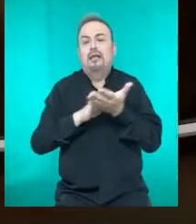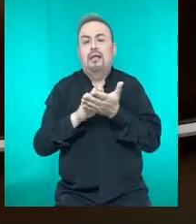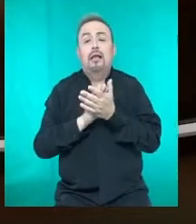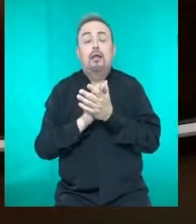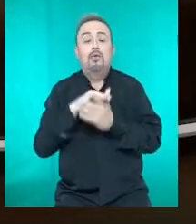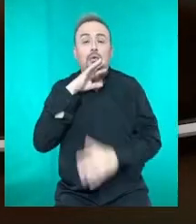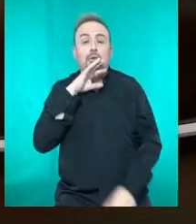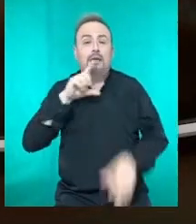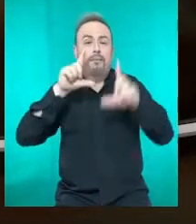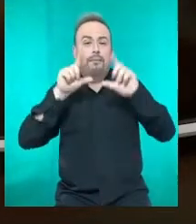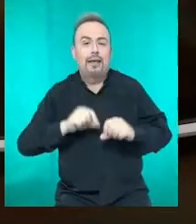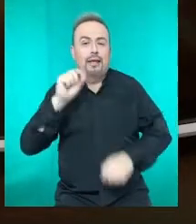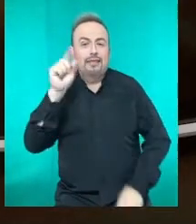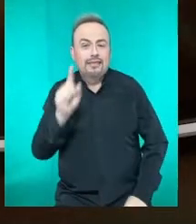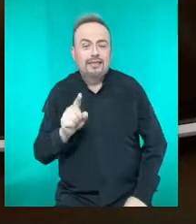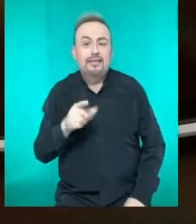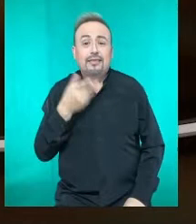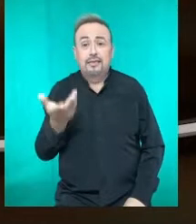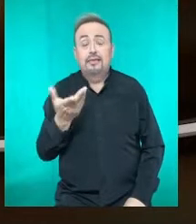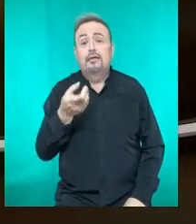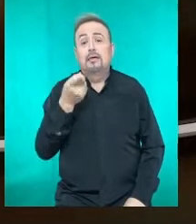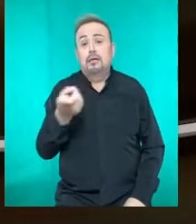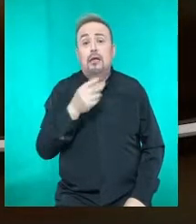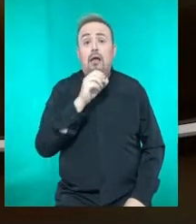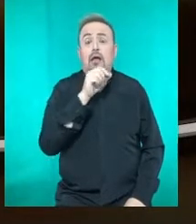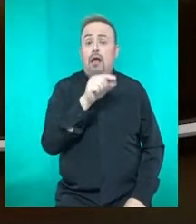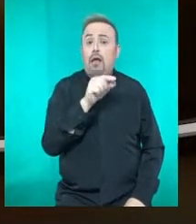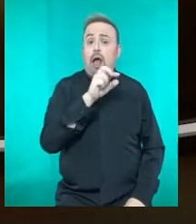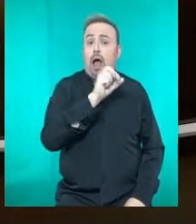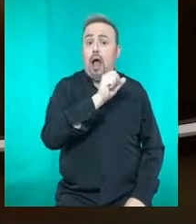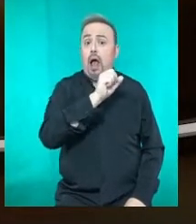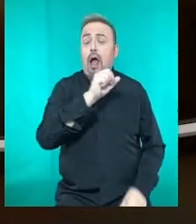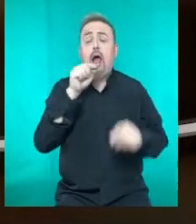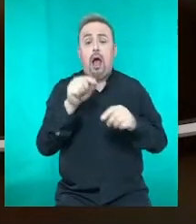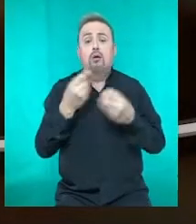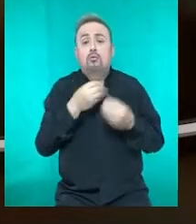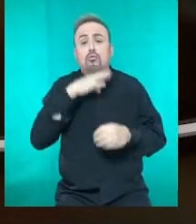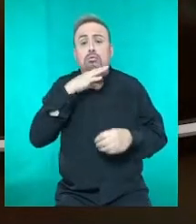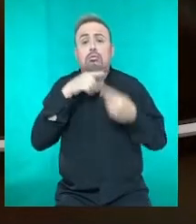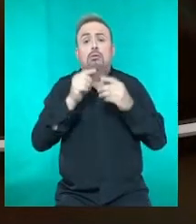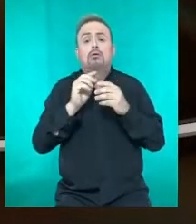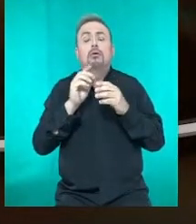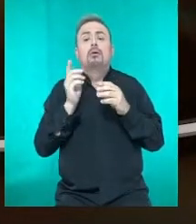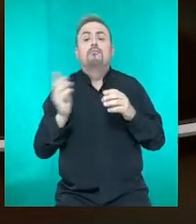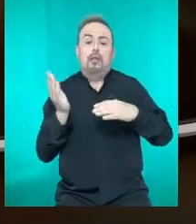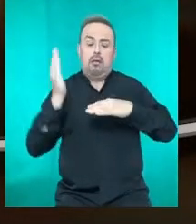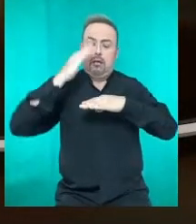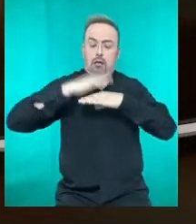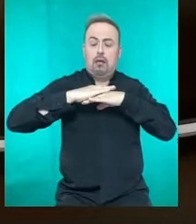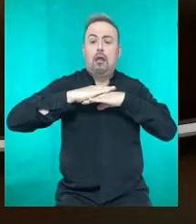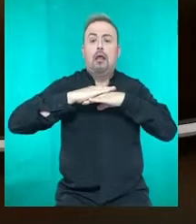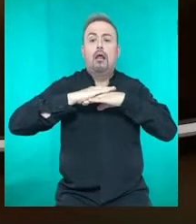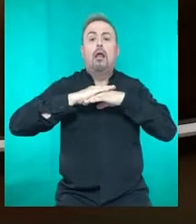eléctrico. Pero también se ha pensado como una aplicación alterna para un recubrimiento sobre paneles solares, por ejemplo, que sea